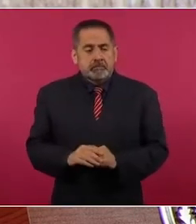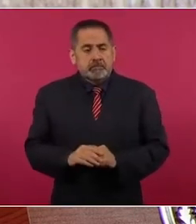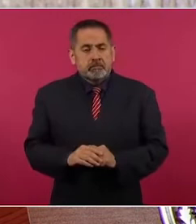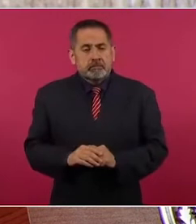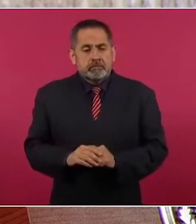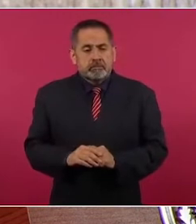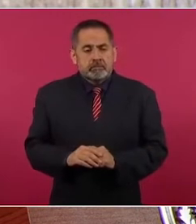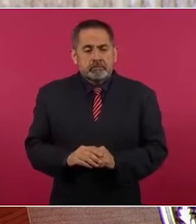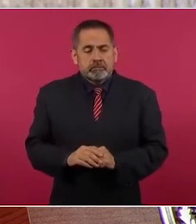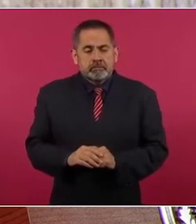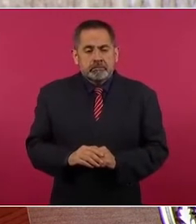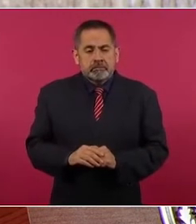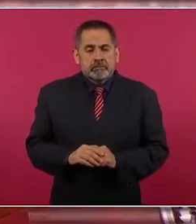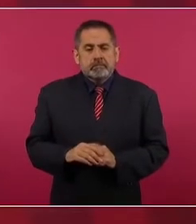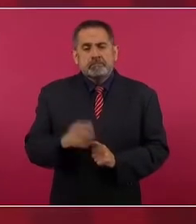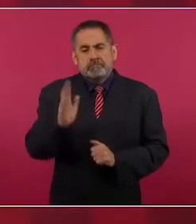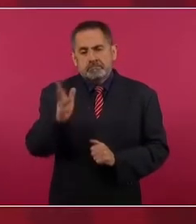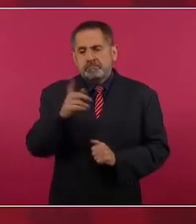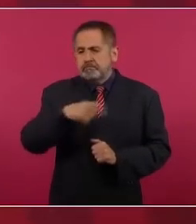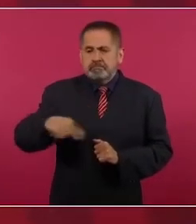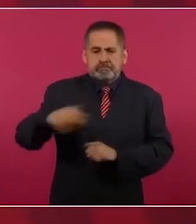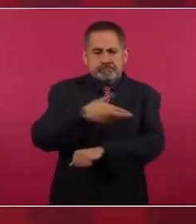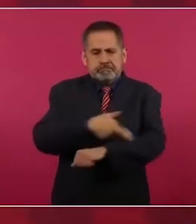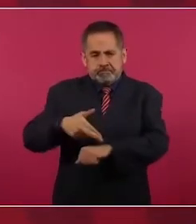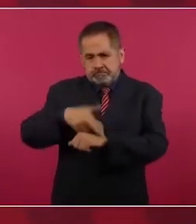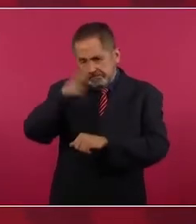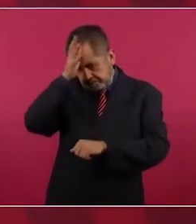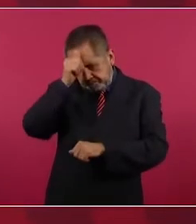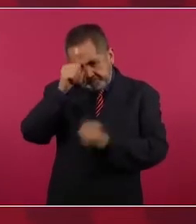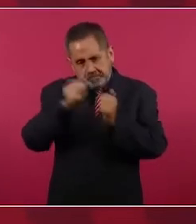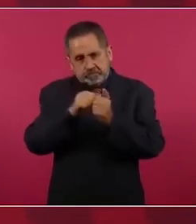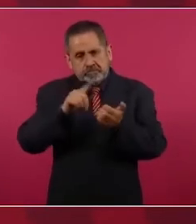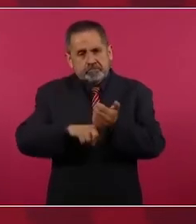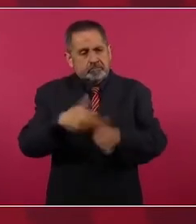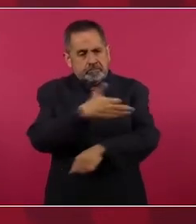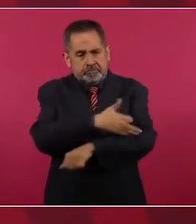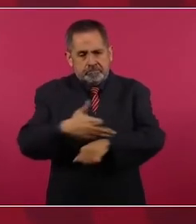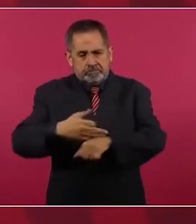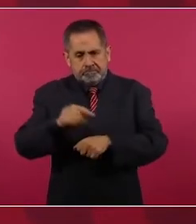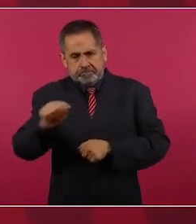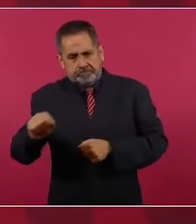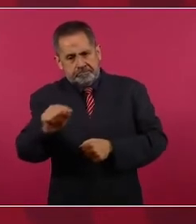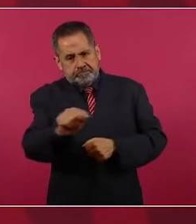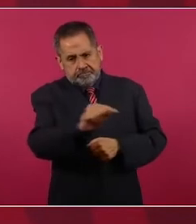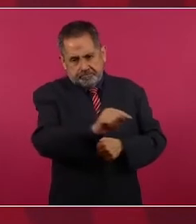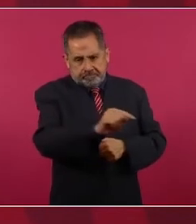Ya se tiene un acuerdo con los familiares.